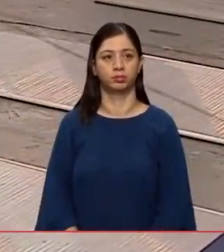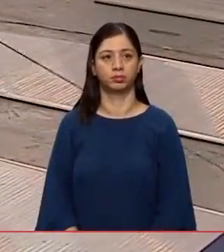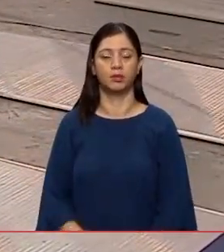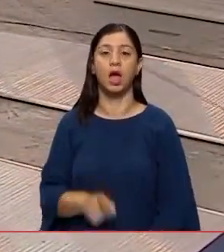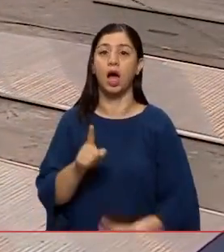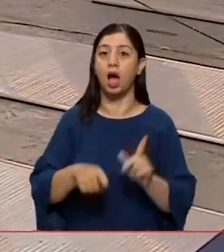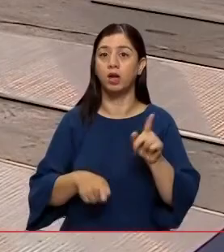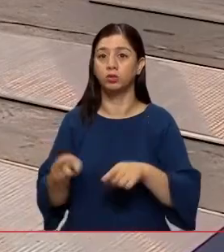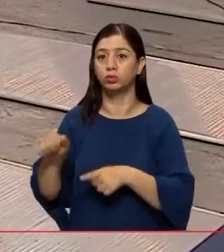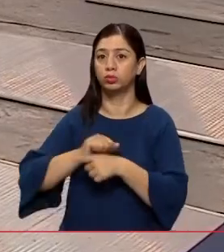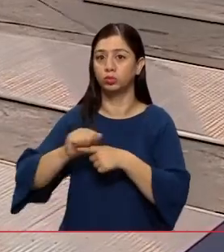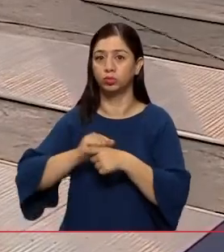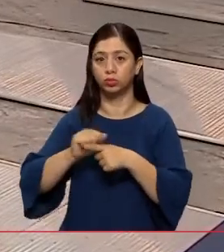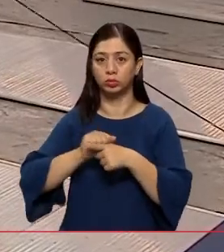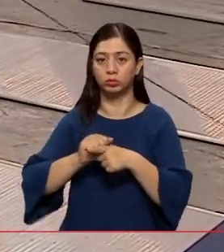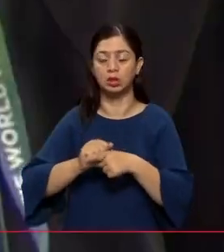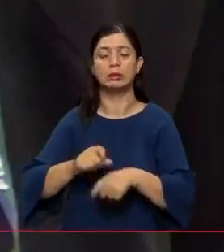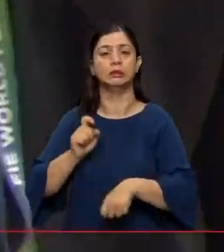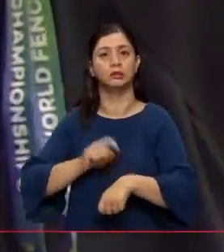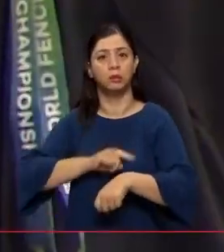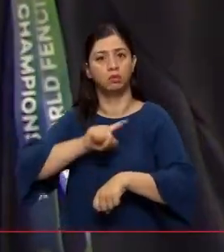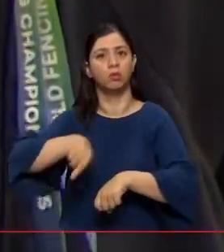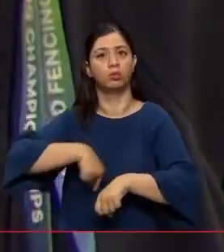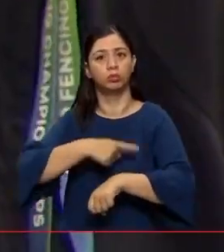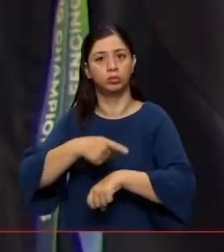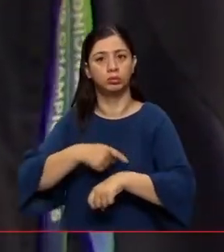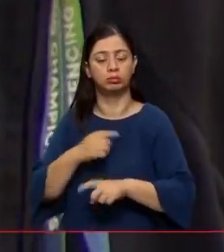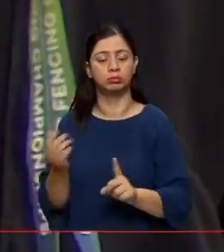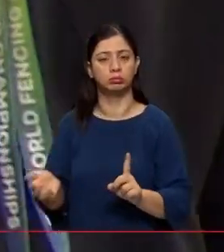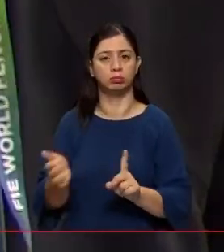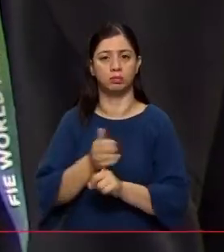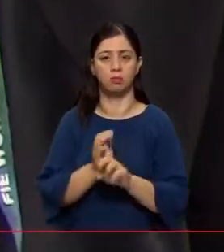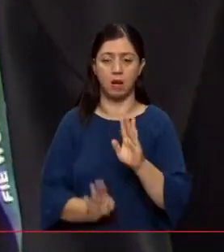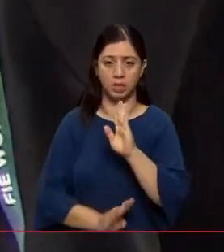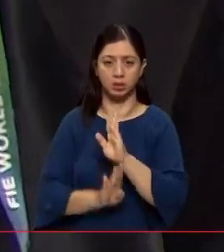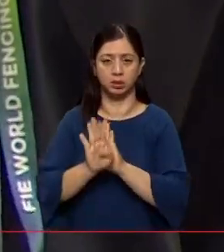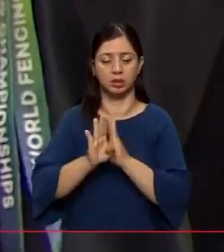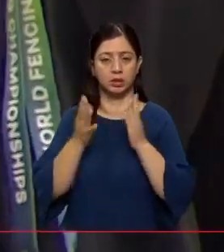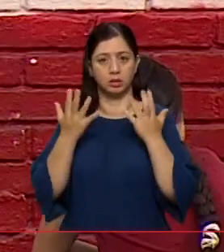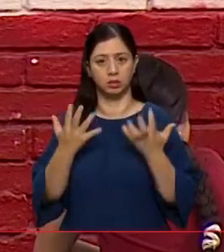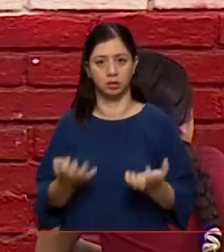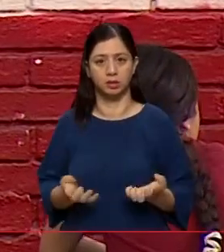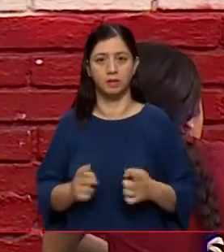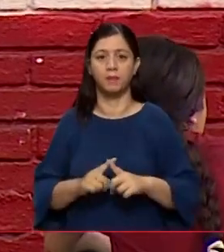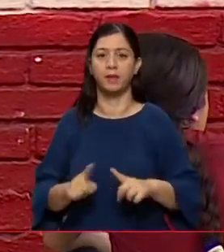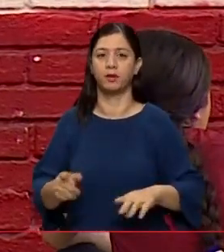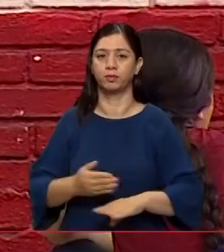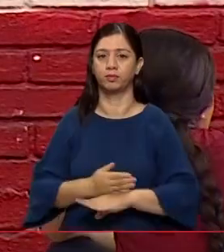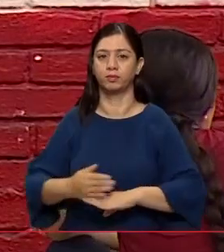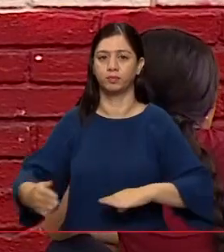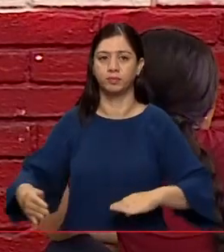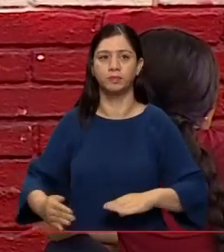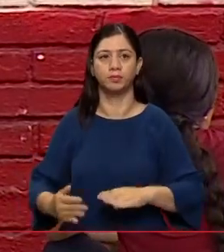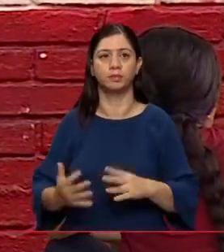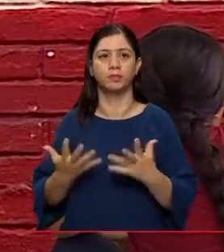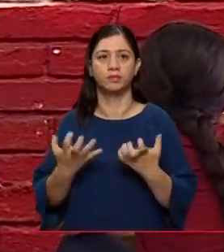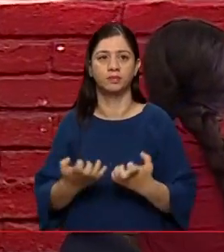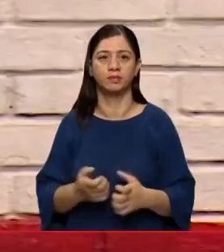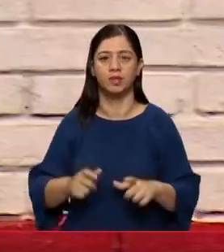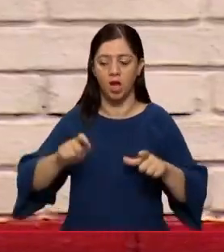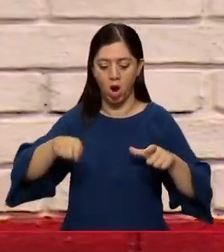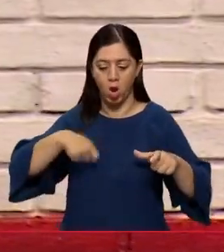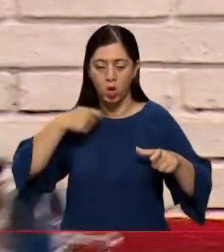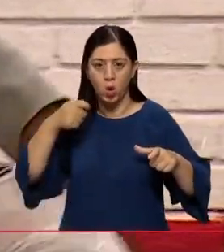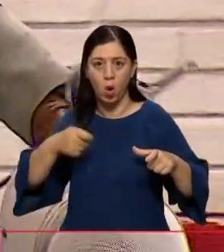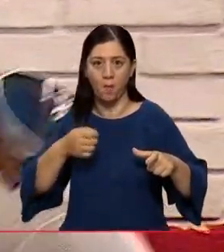Algunos entrenan durante largas jornadas para alcanzar su máximo rendimiento, pero después no se resisten a degustar los platos